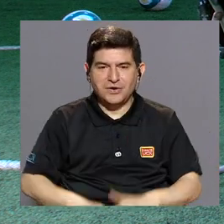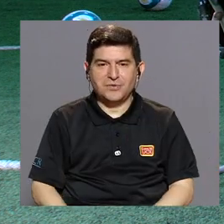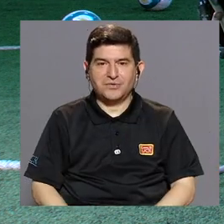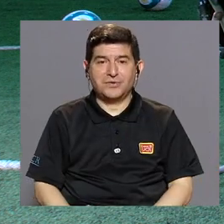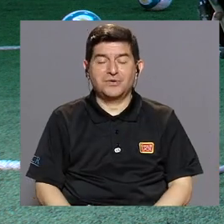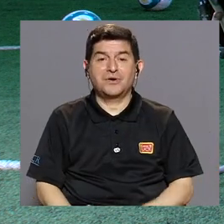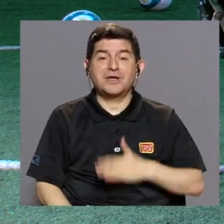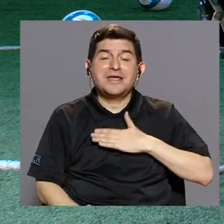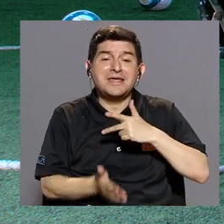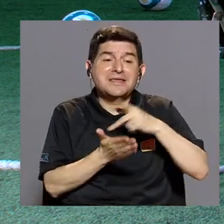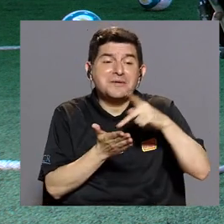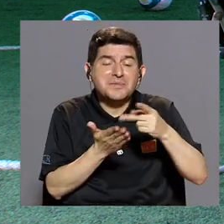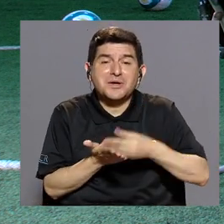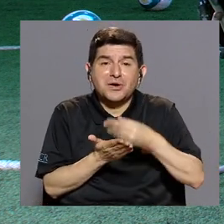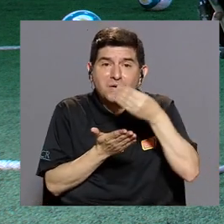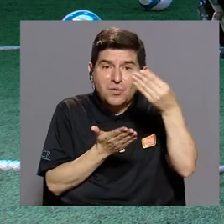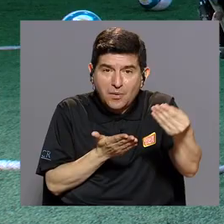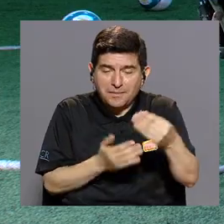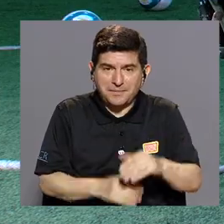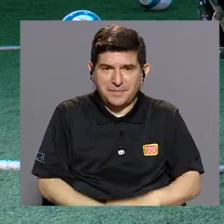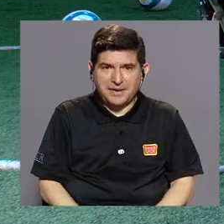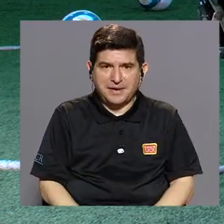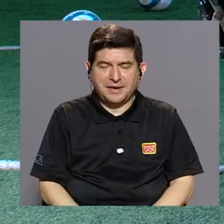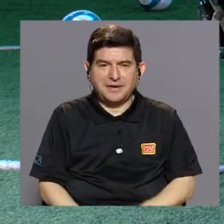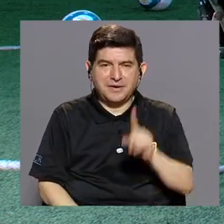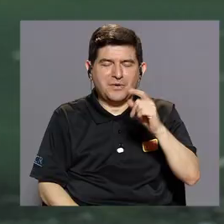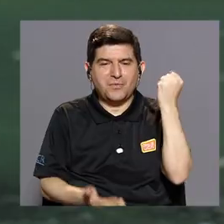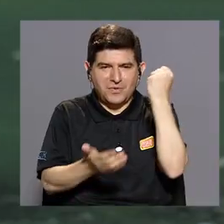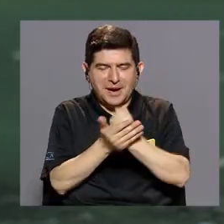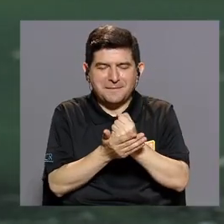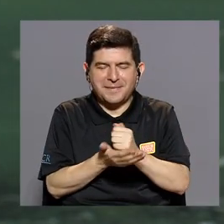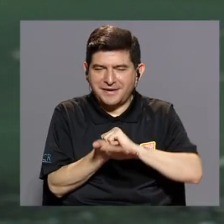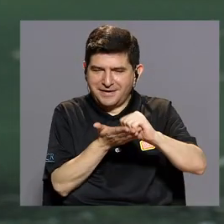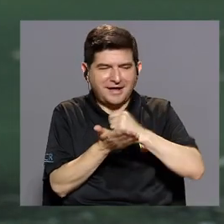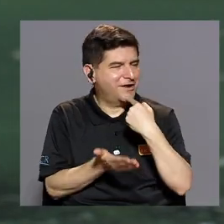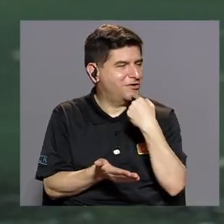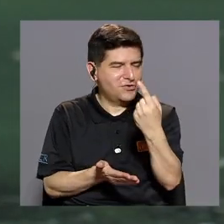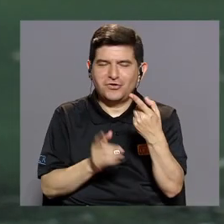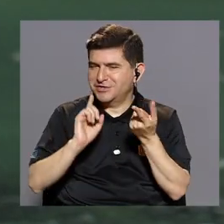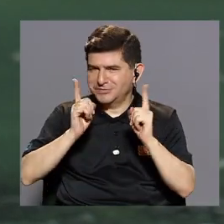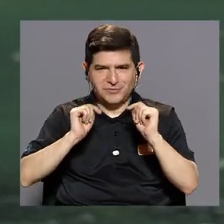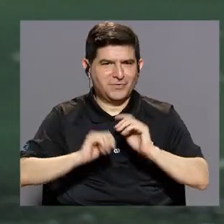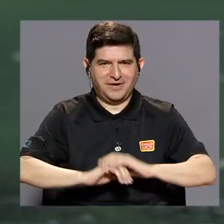y agarraba de mi salario y compraba una marca jabón que no voy a decir, ¿verdad?